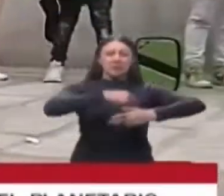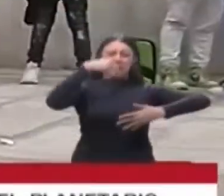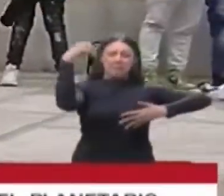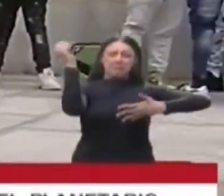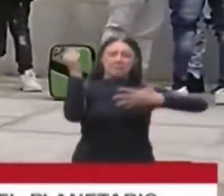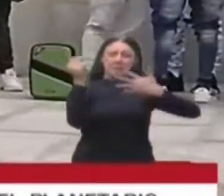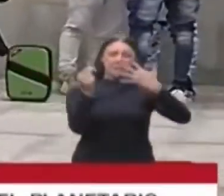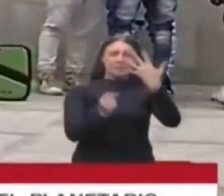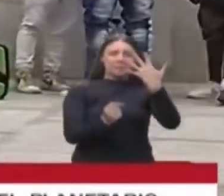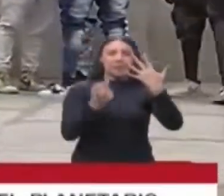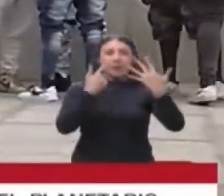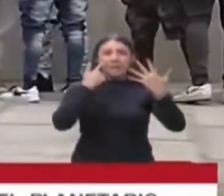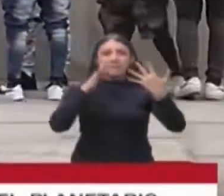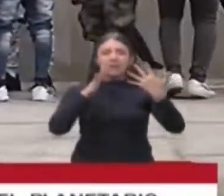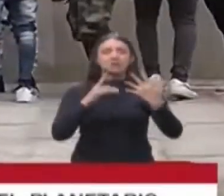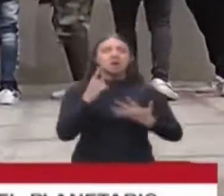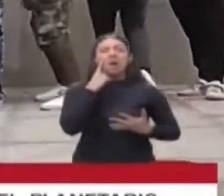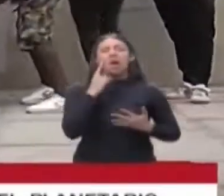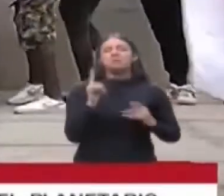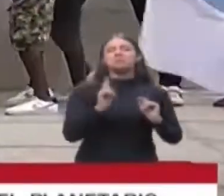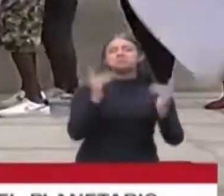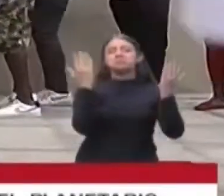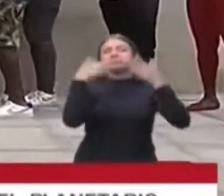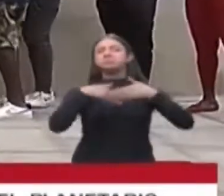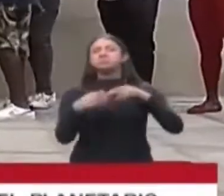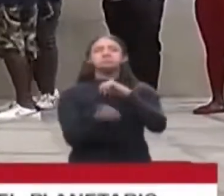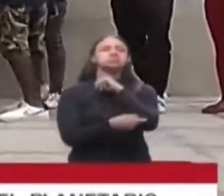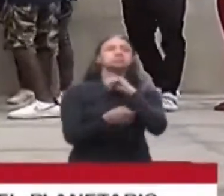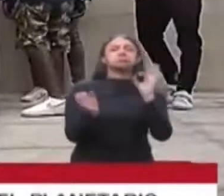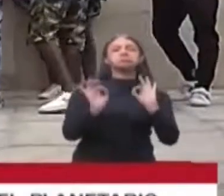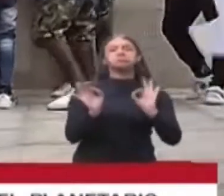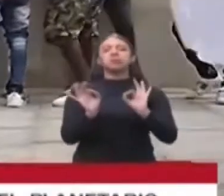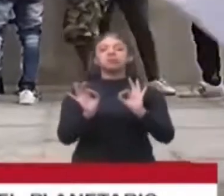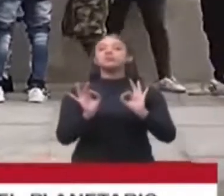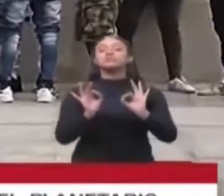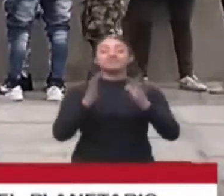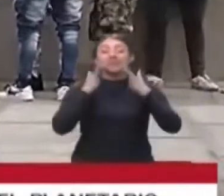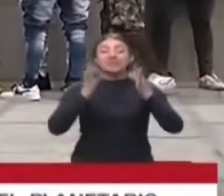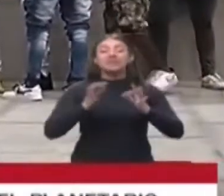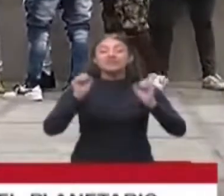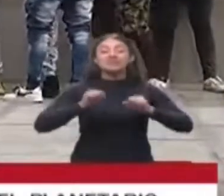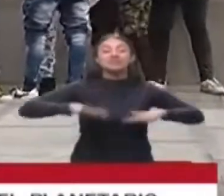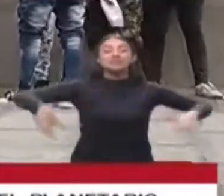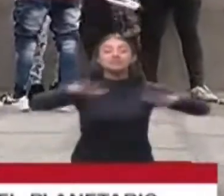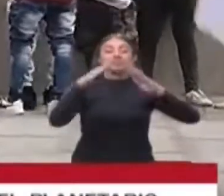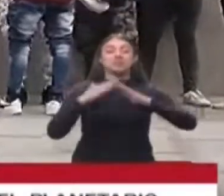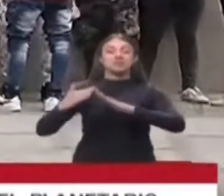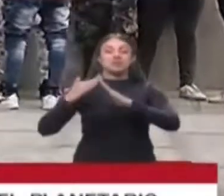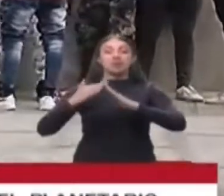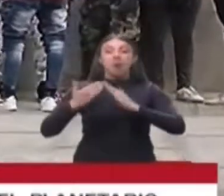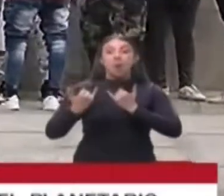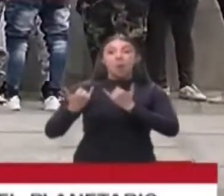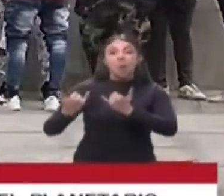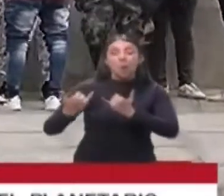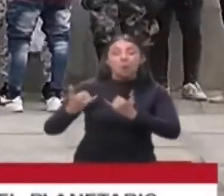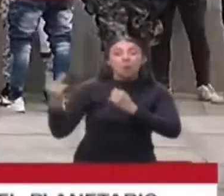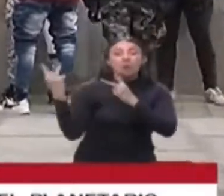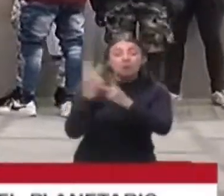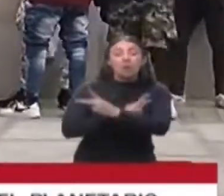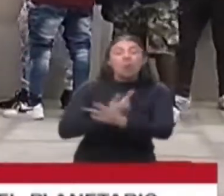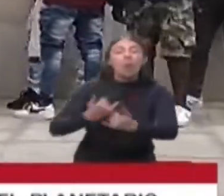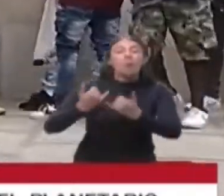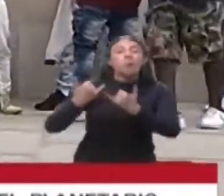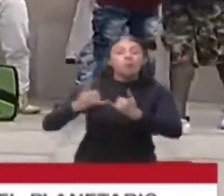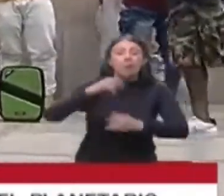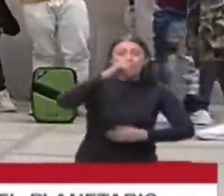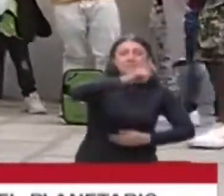que parece disimulada, pero que es una realidad incluso en nuestros hogares. Casi que podríamos decir que la presencia de la violencia está